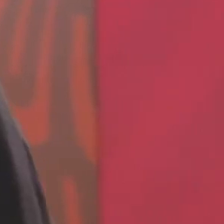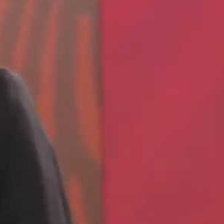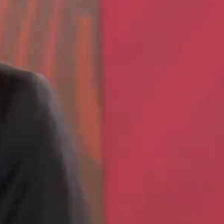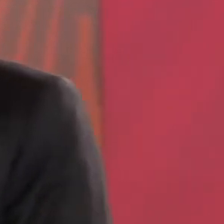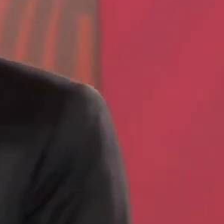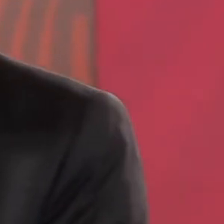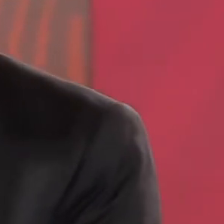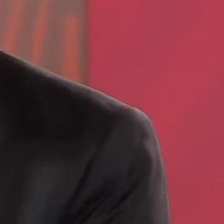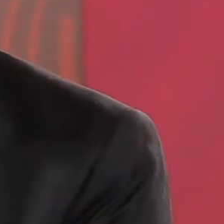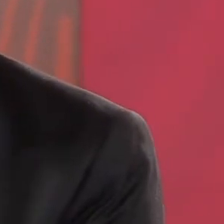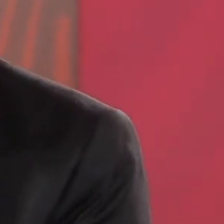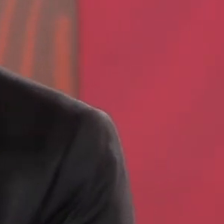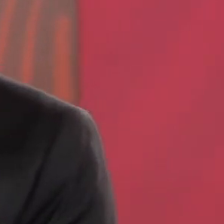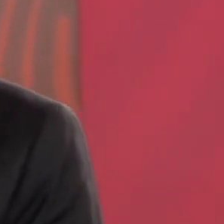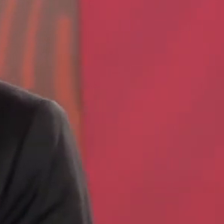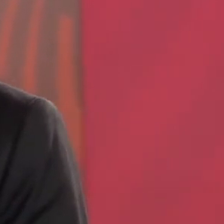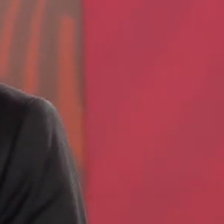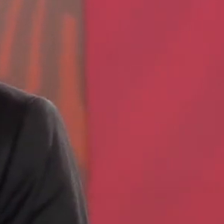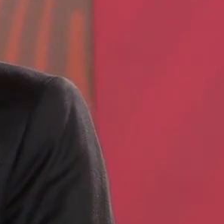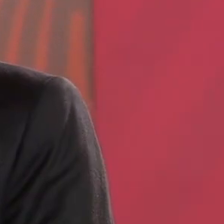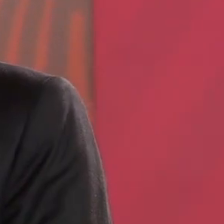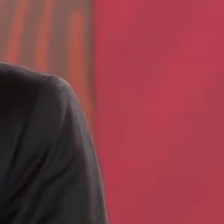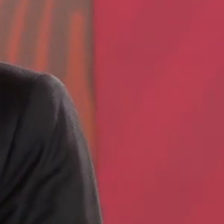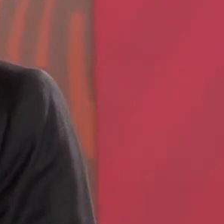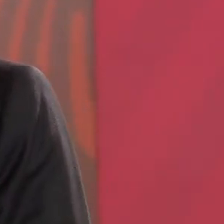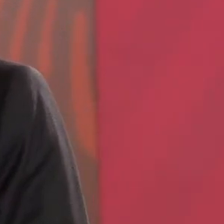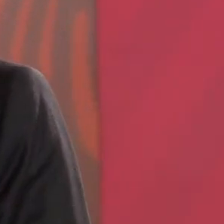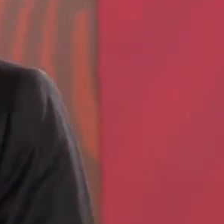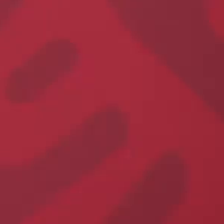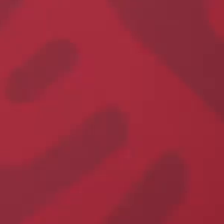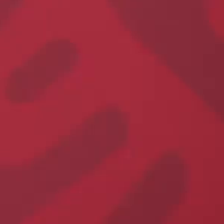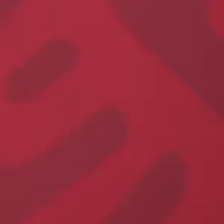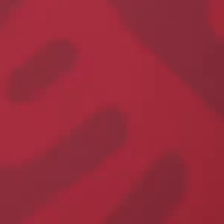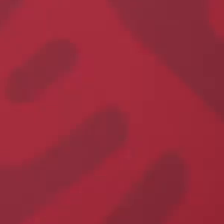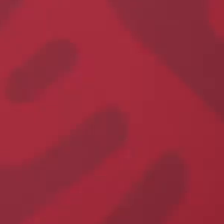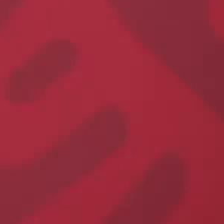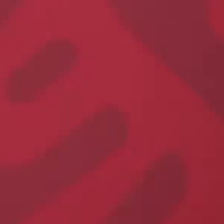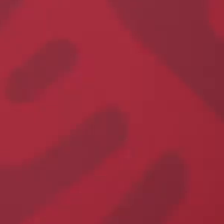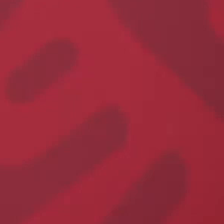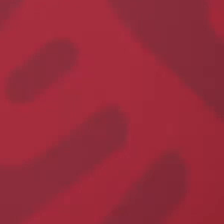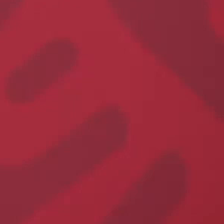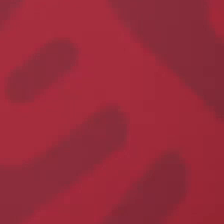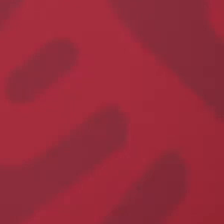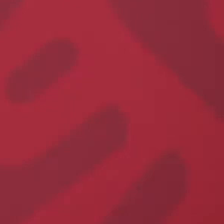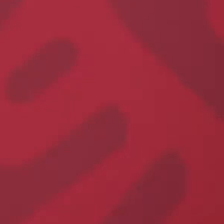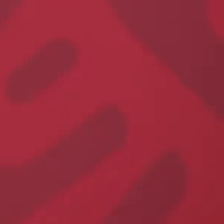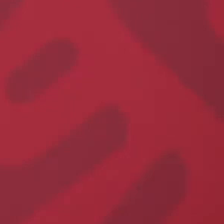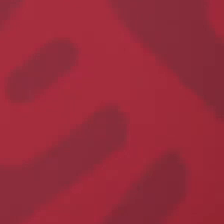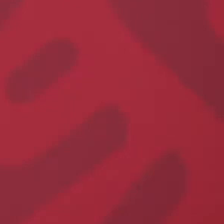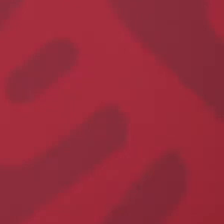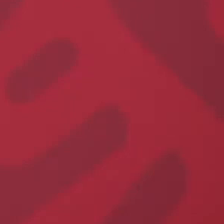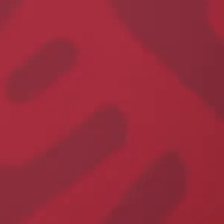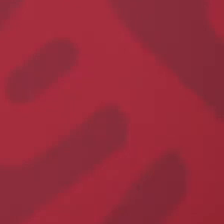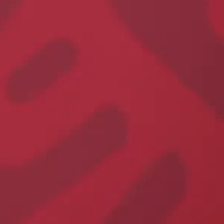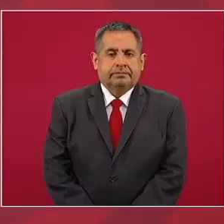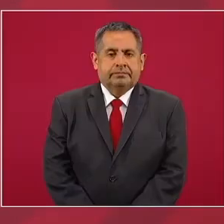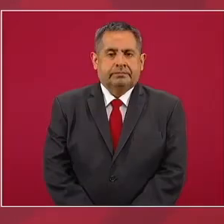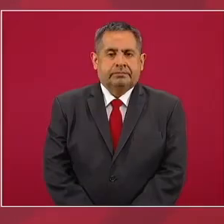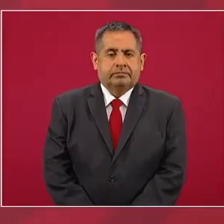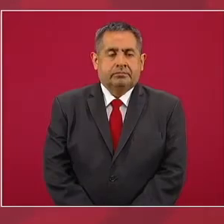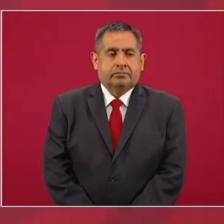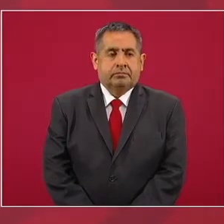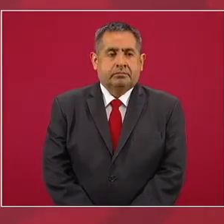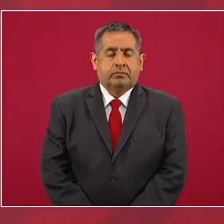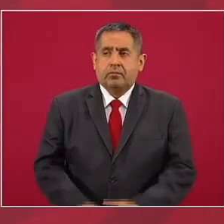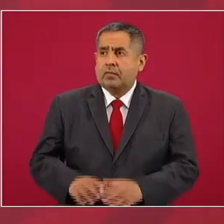él no nos está entregando lo que nos corresponde. Jalisco no está recibiendo lo que